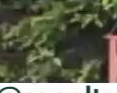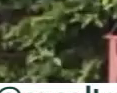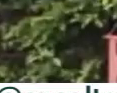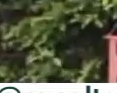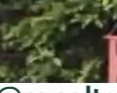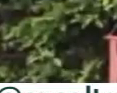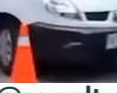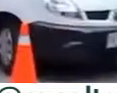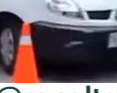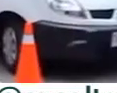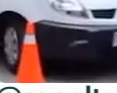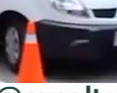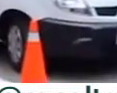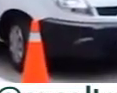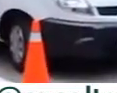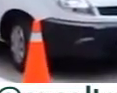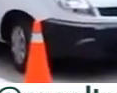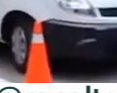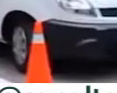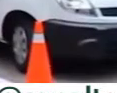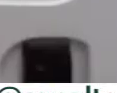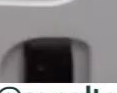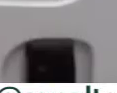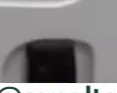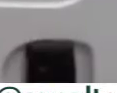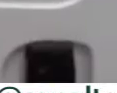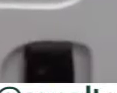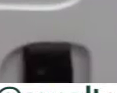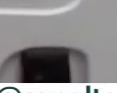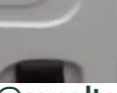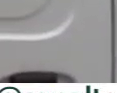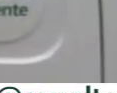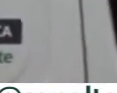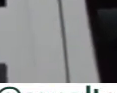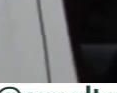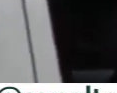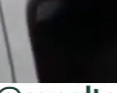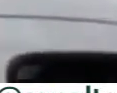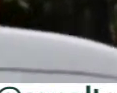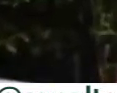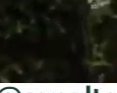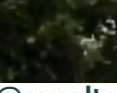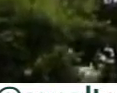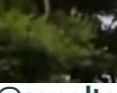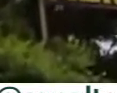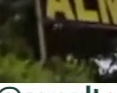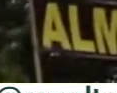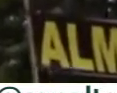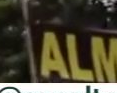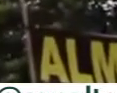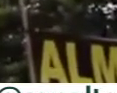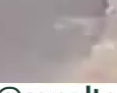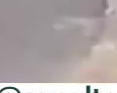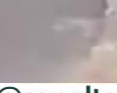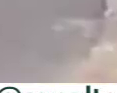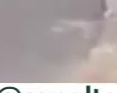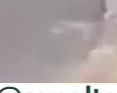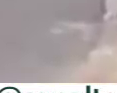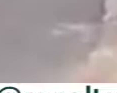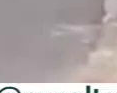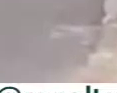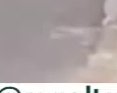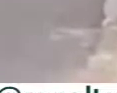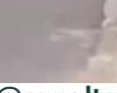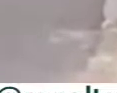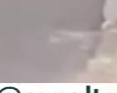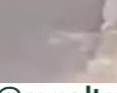fotomultas. El senador de Santander, Mauricio Aguilar, radicó una propuesta que contempla la suspensión por 6 meses de las fotomultas y la reglamentación